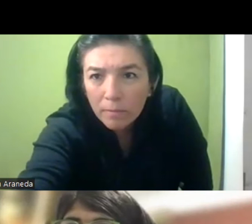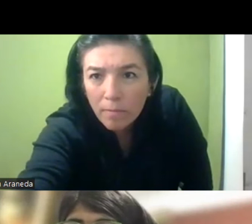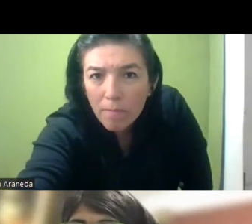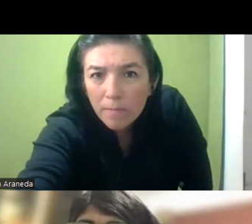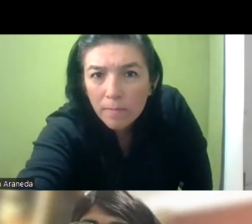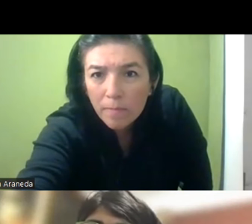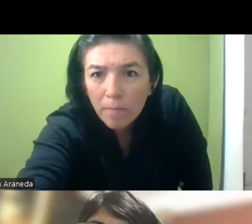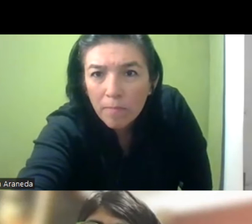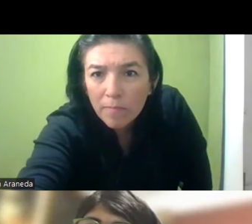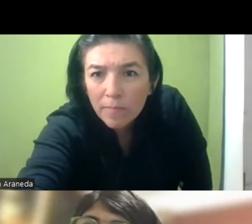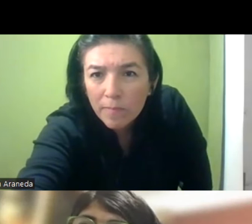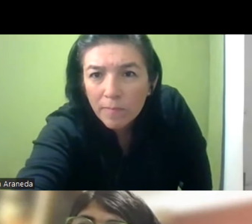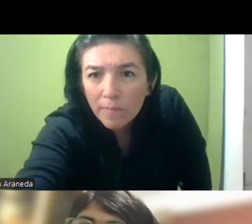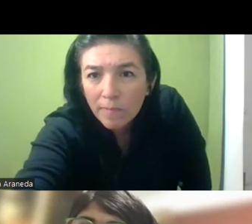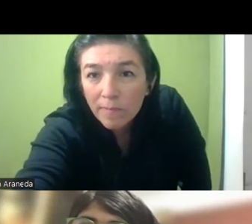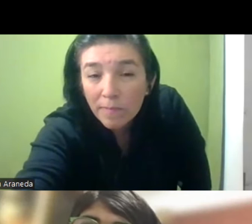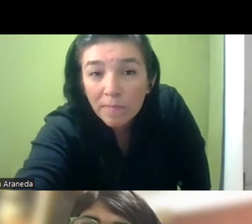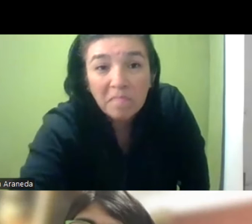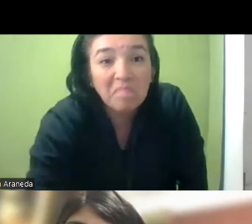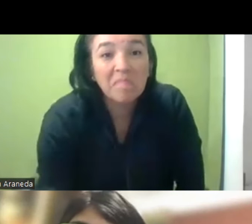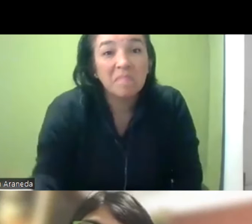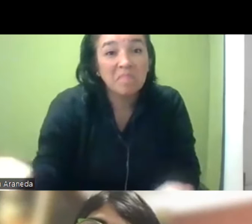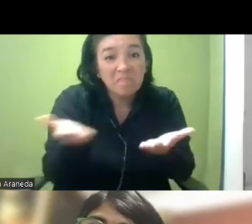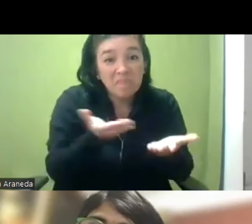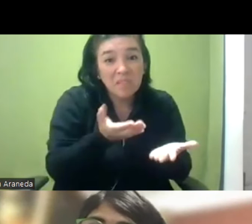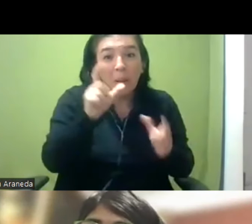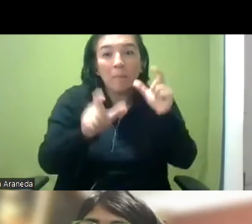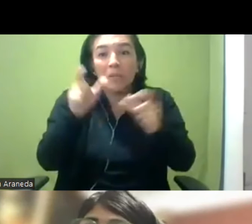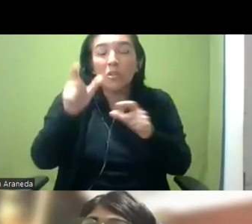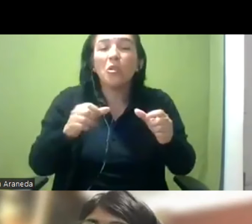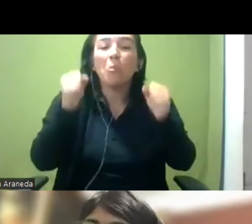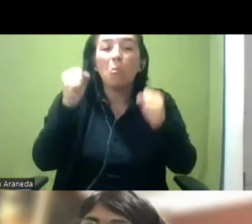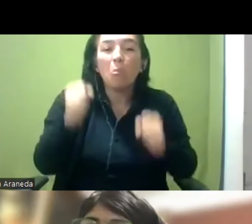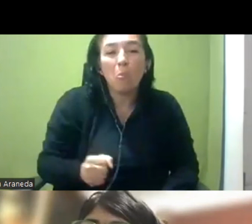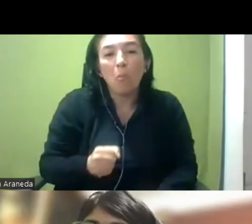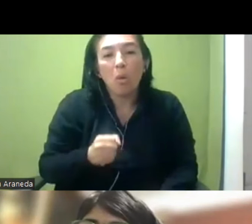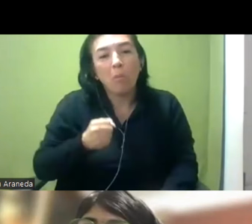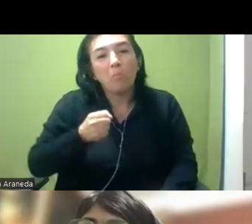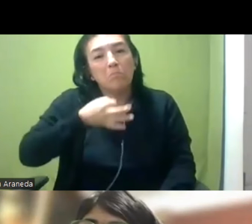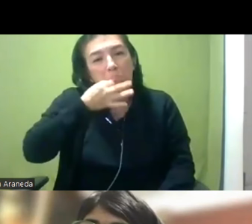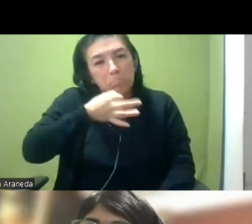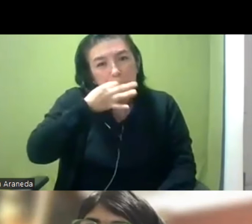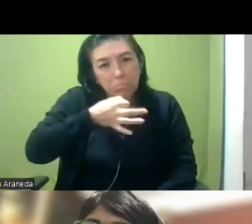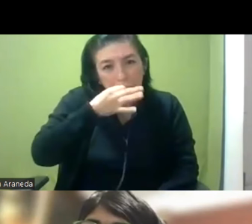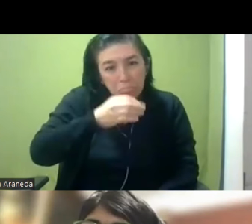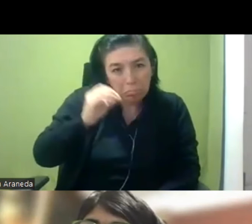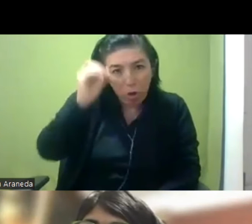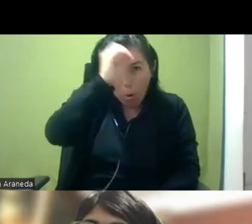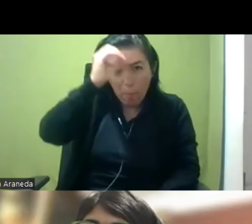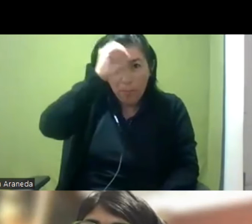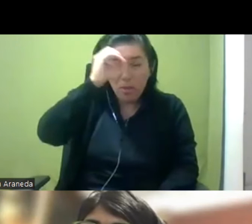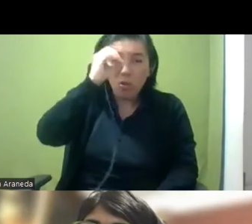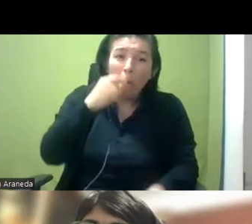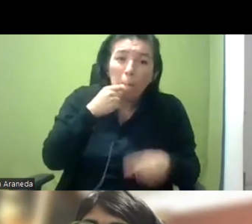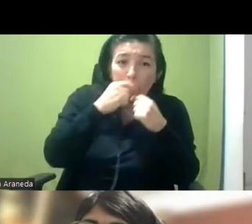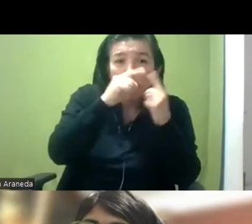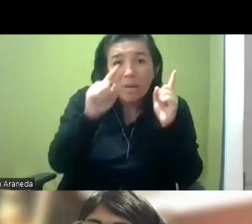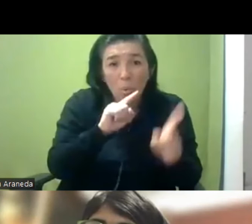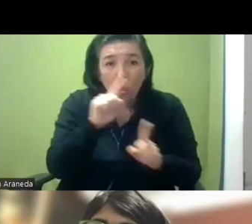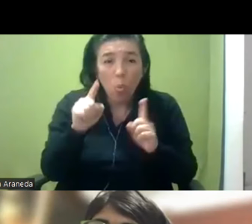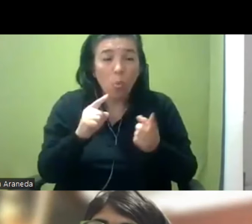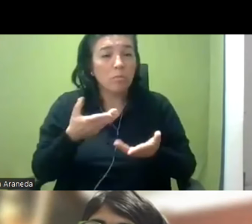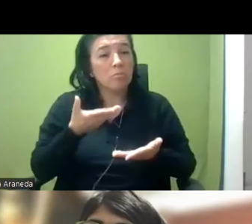Invitar entonces a las personas a abrir sus micrófonos, a compartir su pantalla si lo desean y